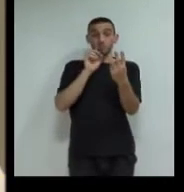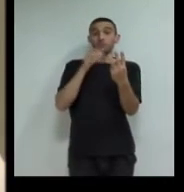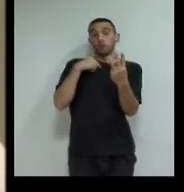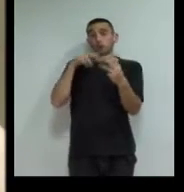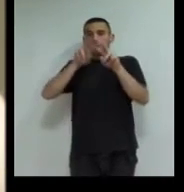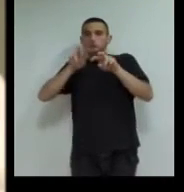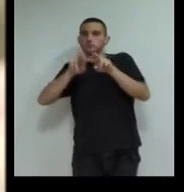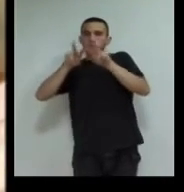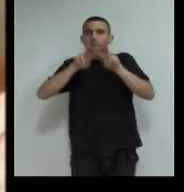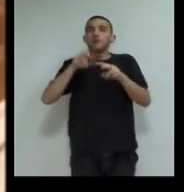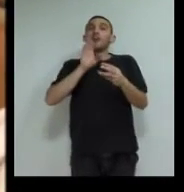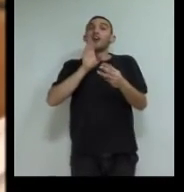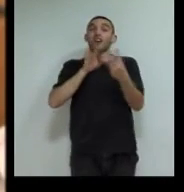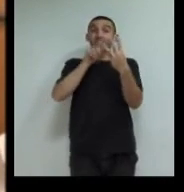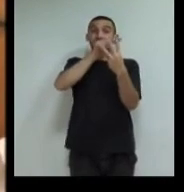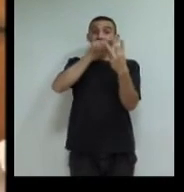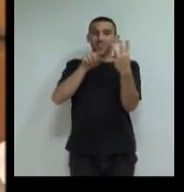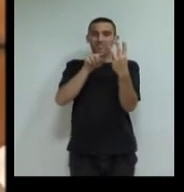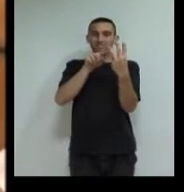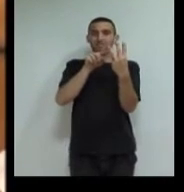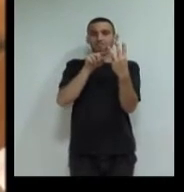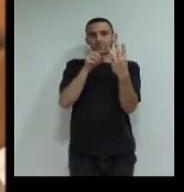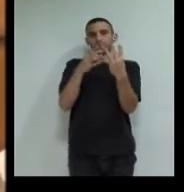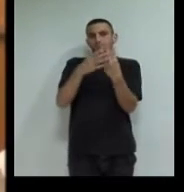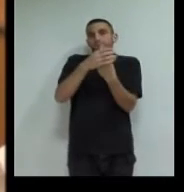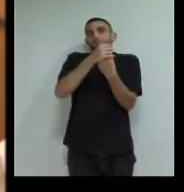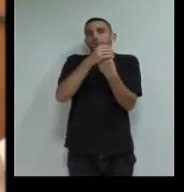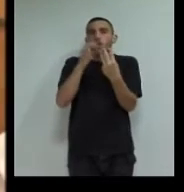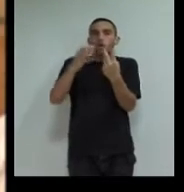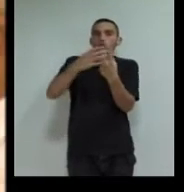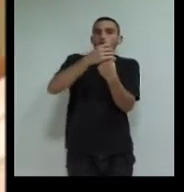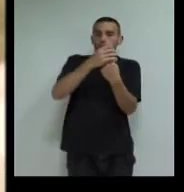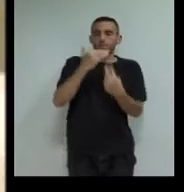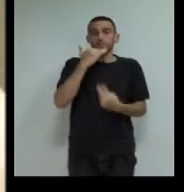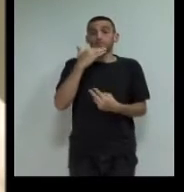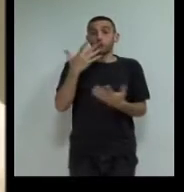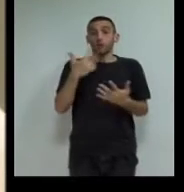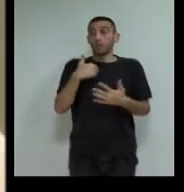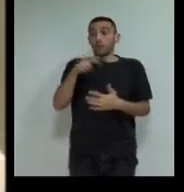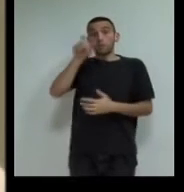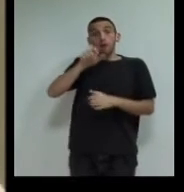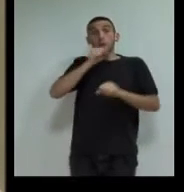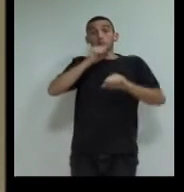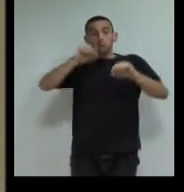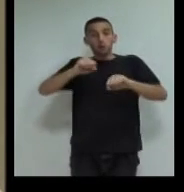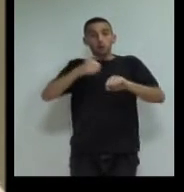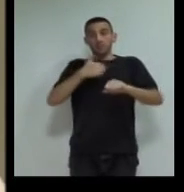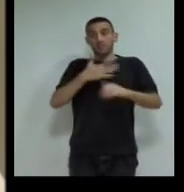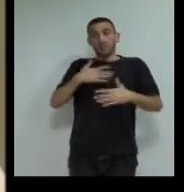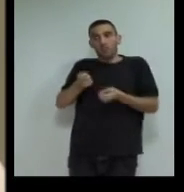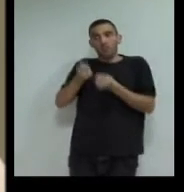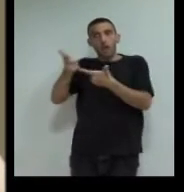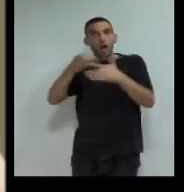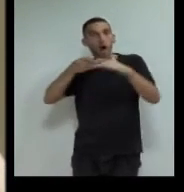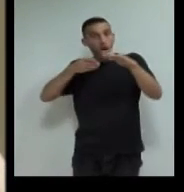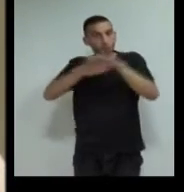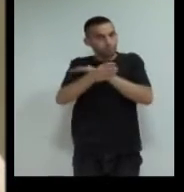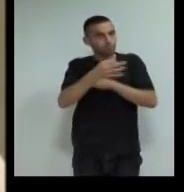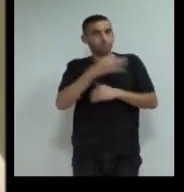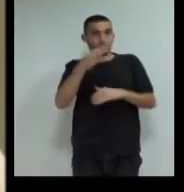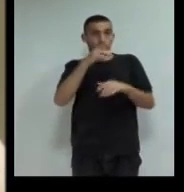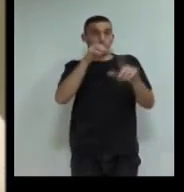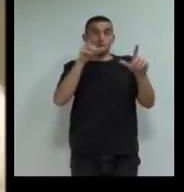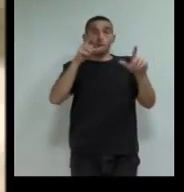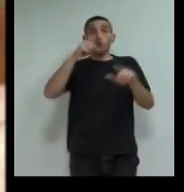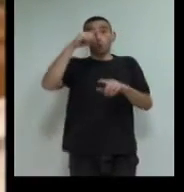podido investigar. Bien, para hacer esta cultura audiovisual accesible a las personas mayores y con este tipo de cosas, con este tipo de